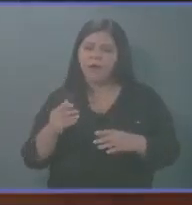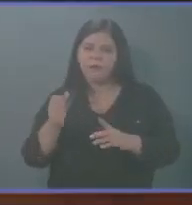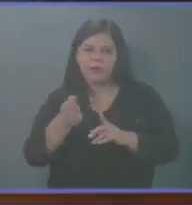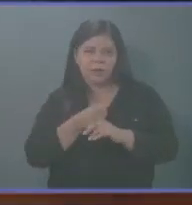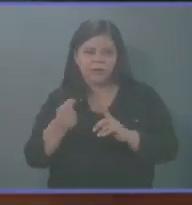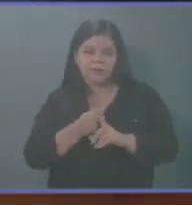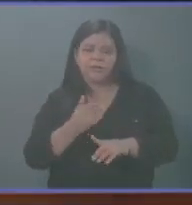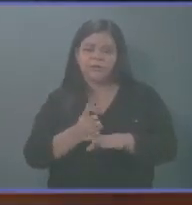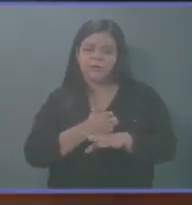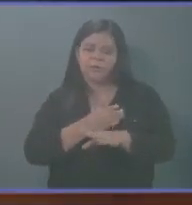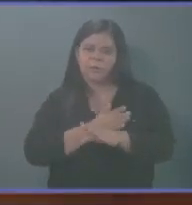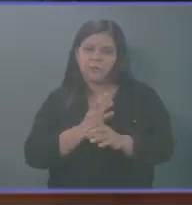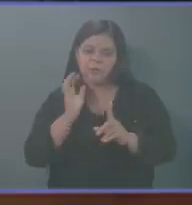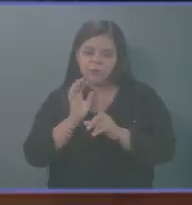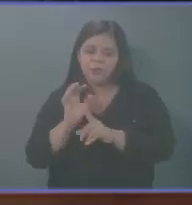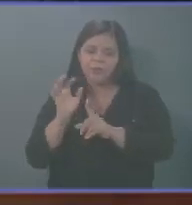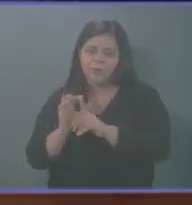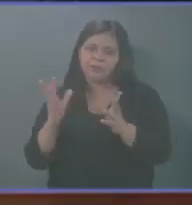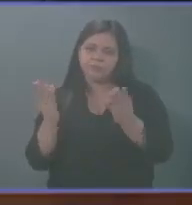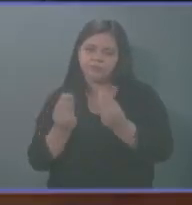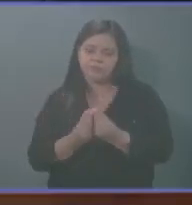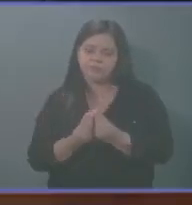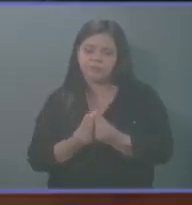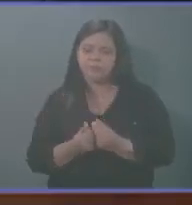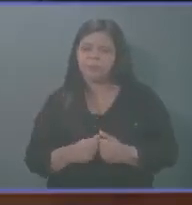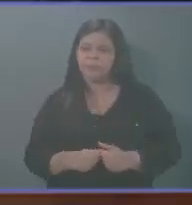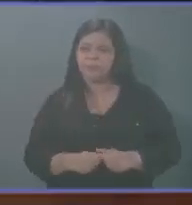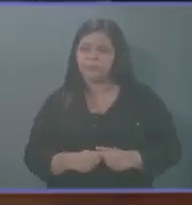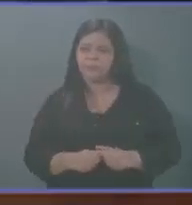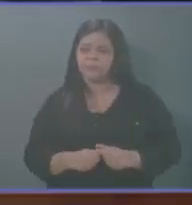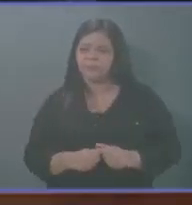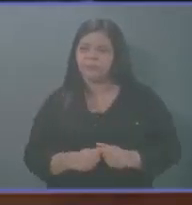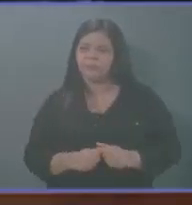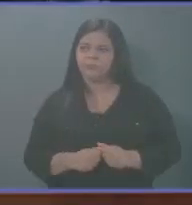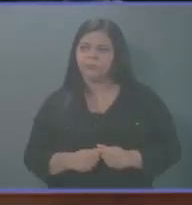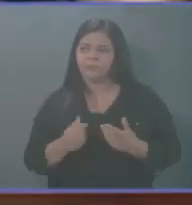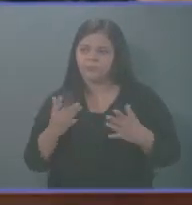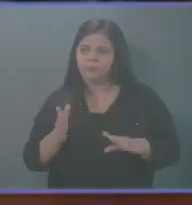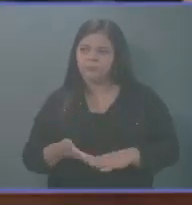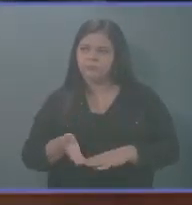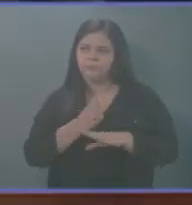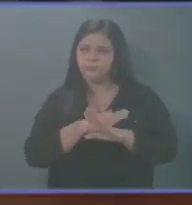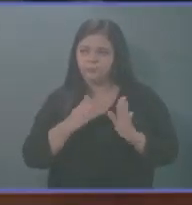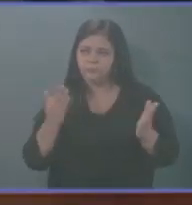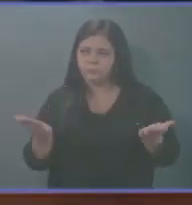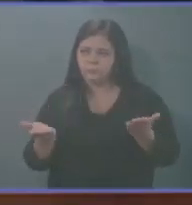índices de la criminalidad. Se hicieron